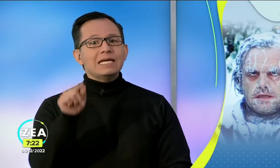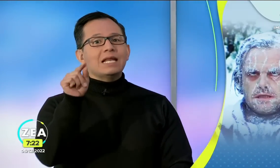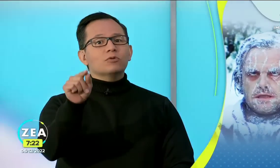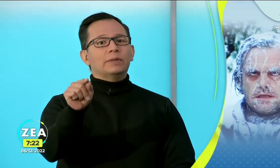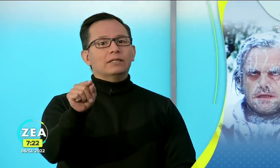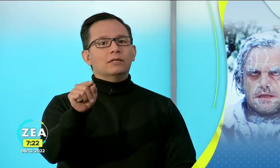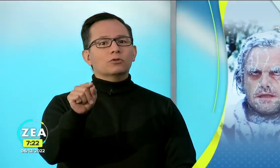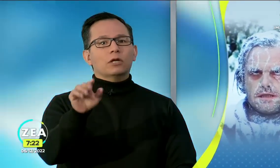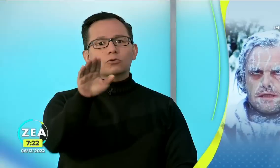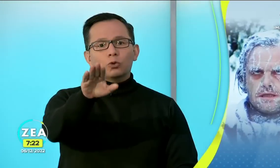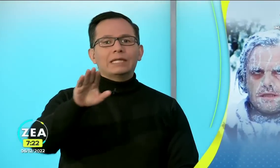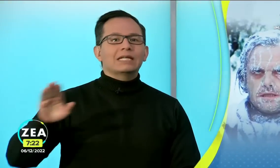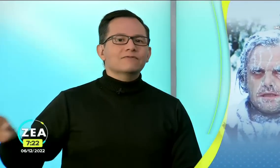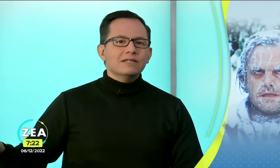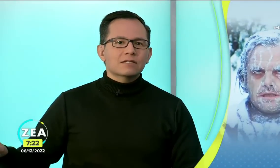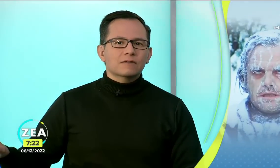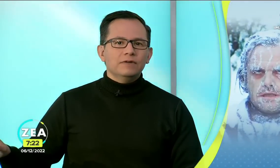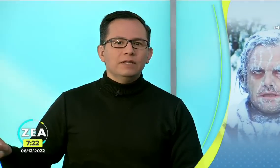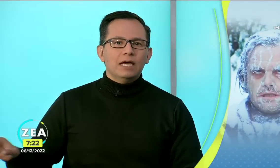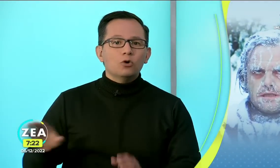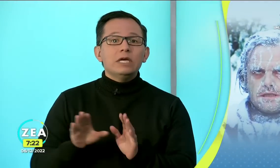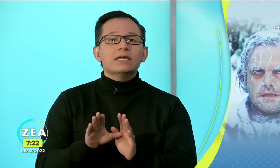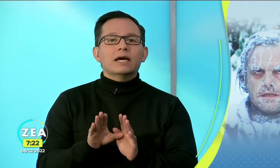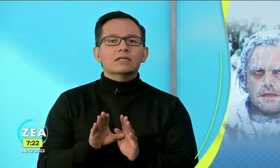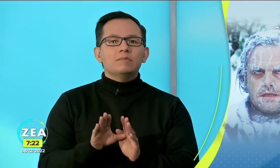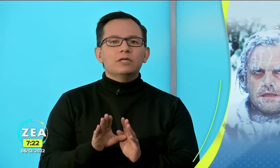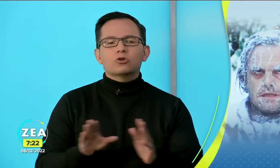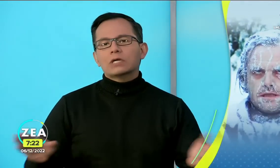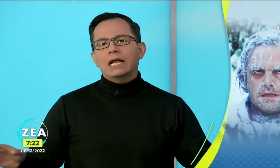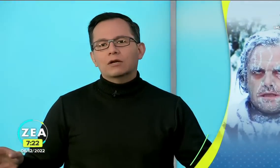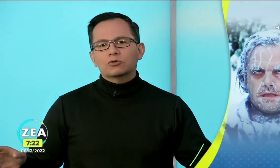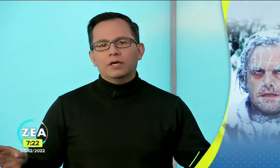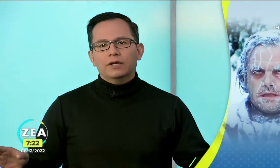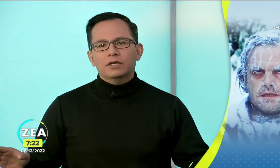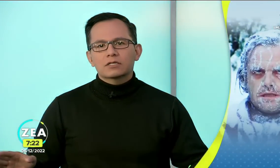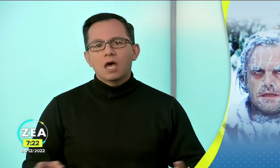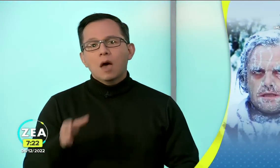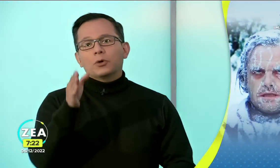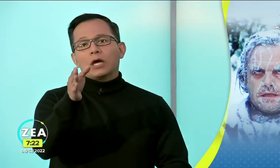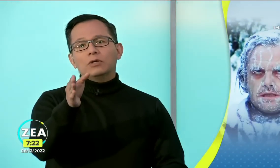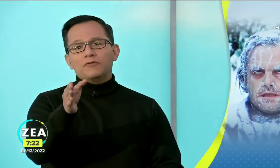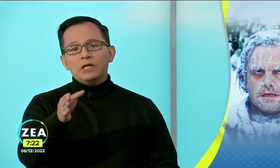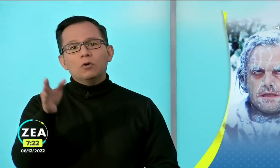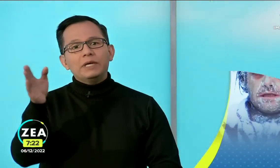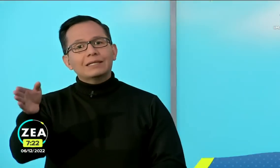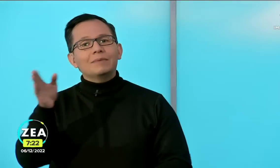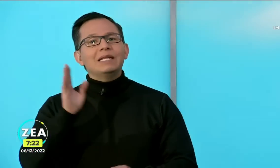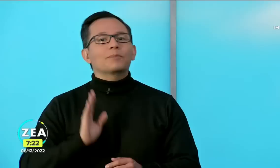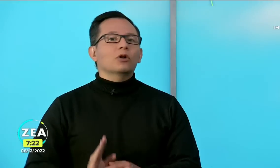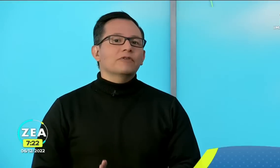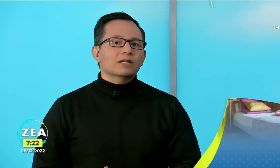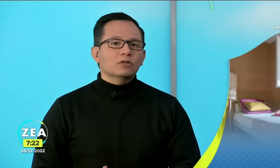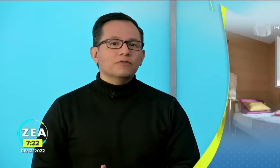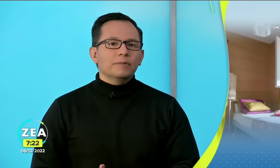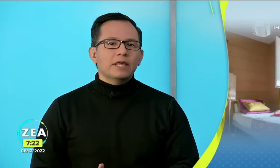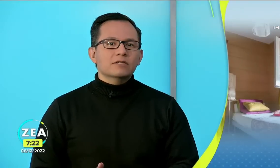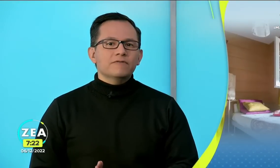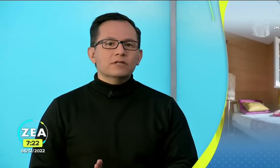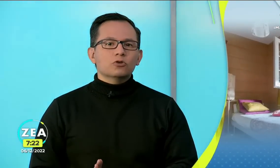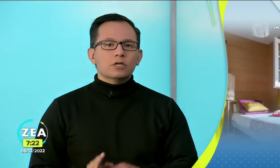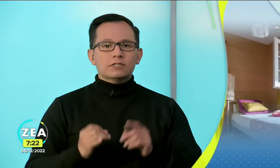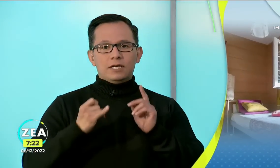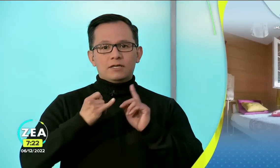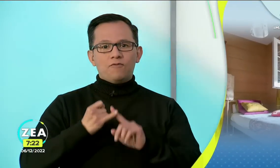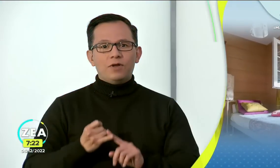acciones Si queremos mantenernos sanos durante las fiestas de fin de año y llegar sin bichos a la rosca de reyes Porque con el frío viene también la proliferación de enfermedades